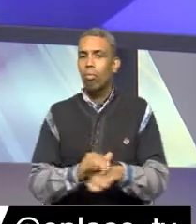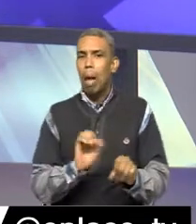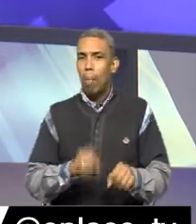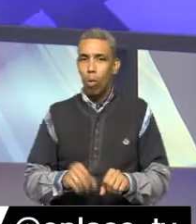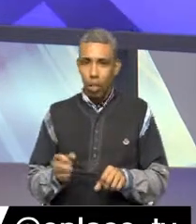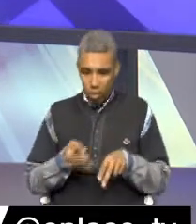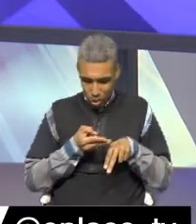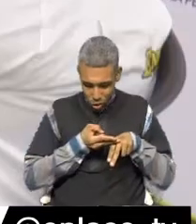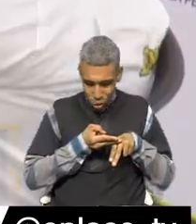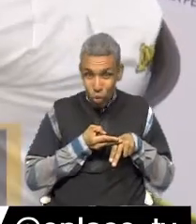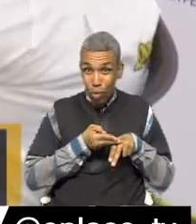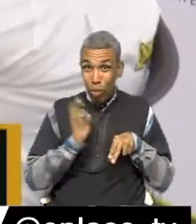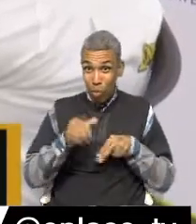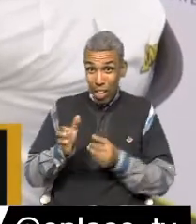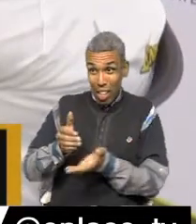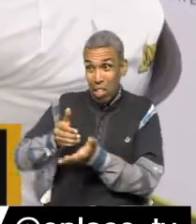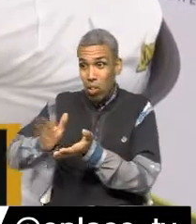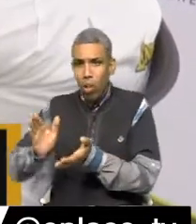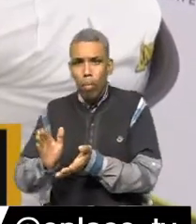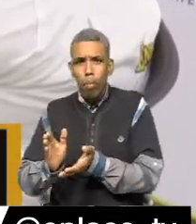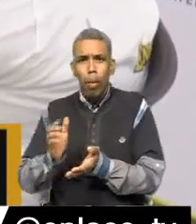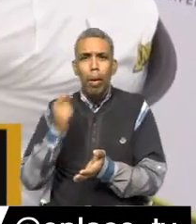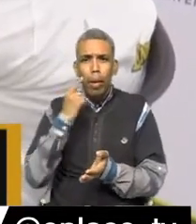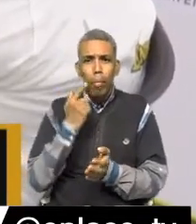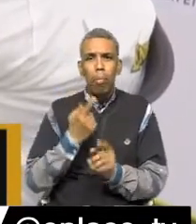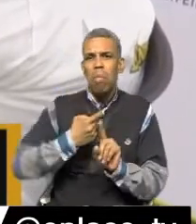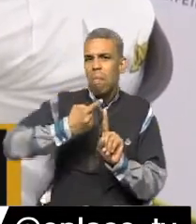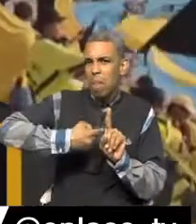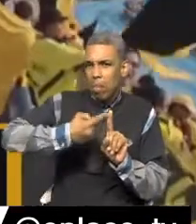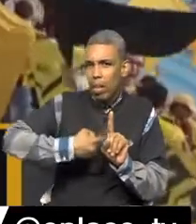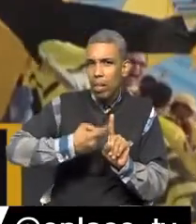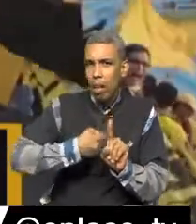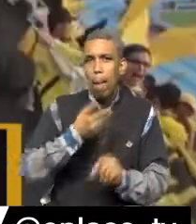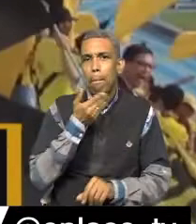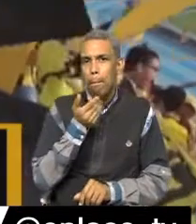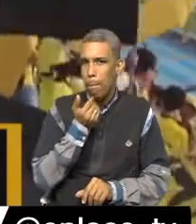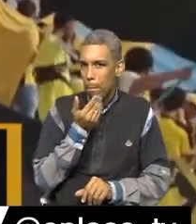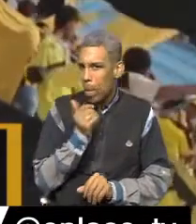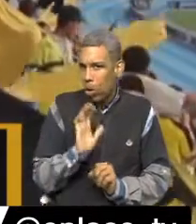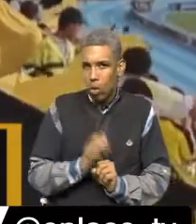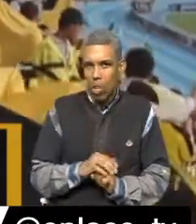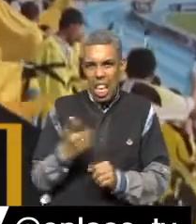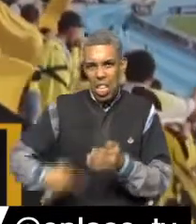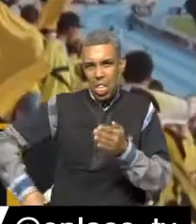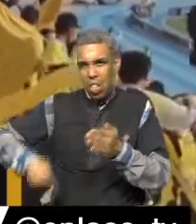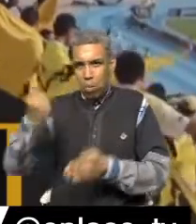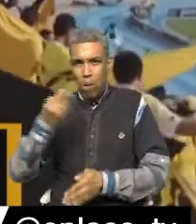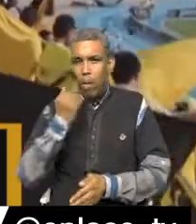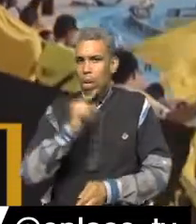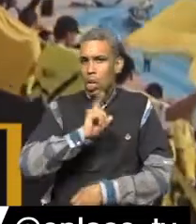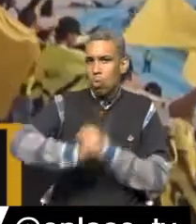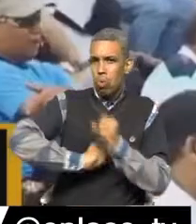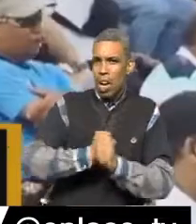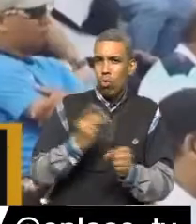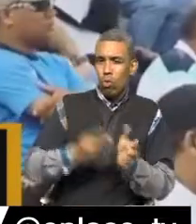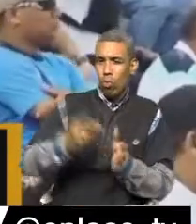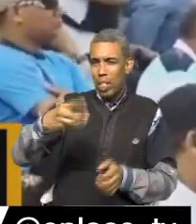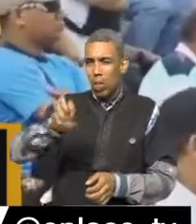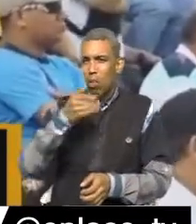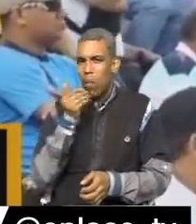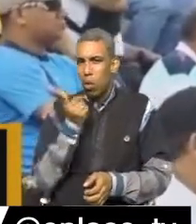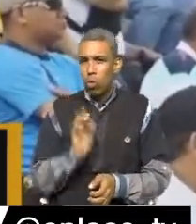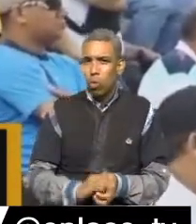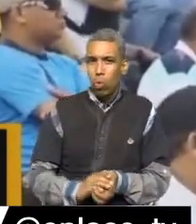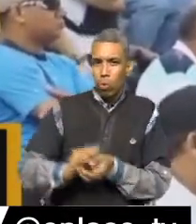colombiano. El Club Alianza Petrolera sigue promoviendo la venta de abonos de la máquina amarilla para la temporada 2018 del fútbol